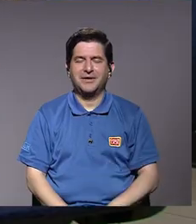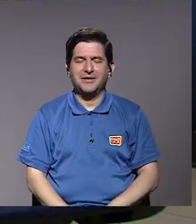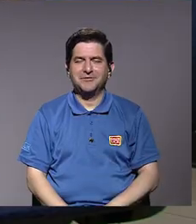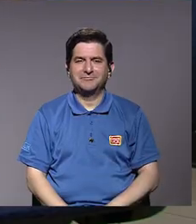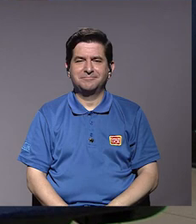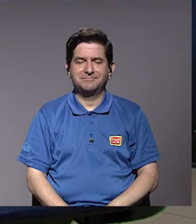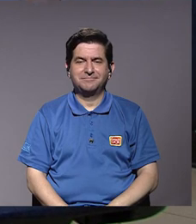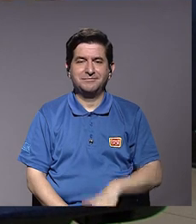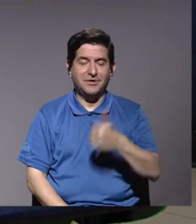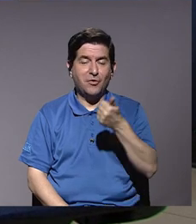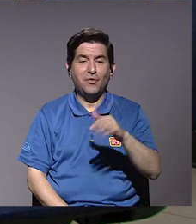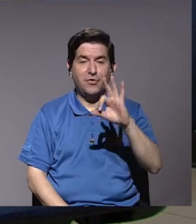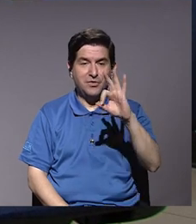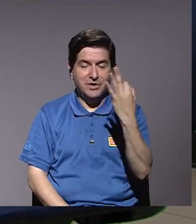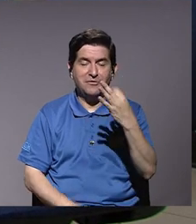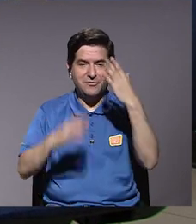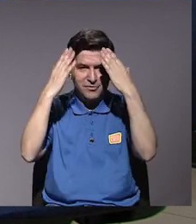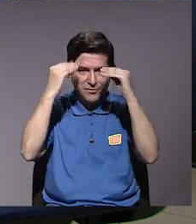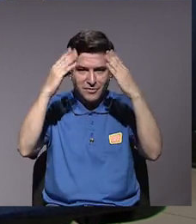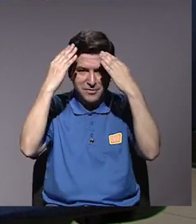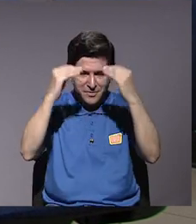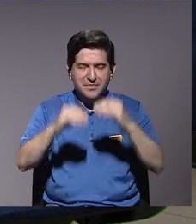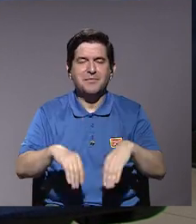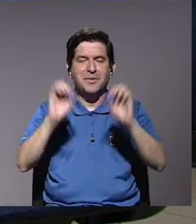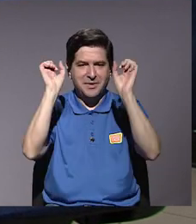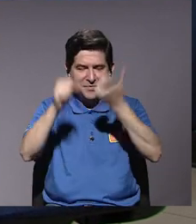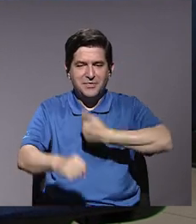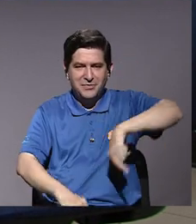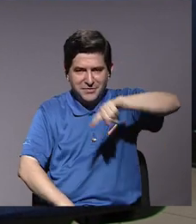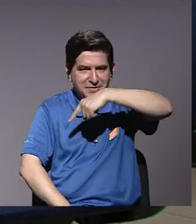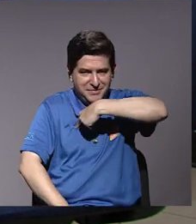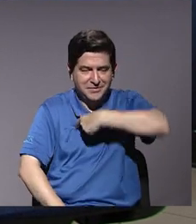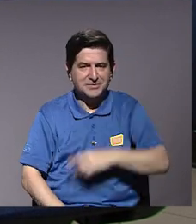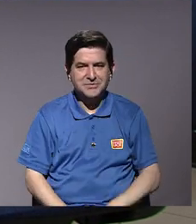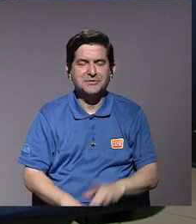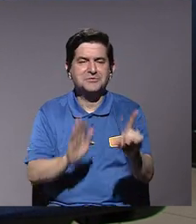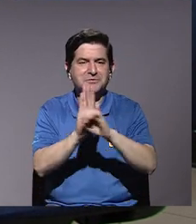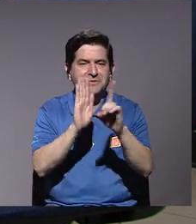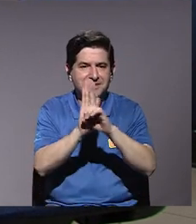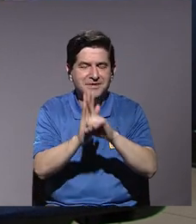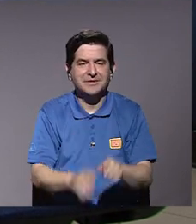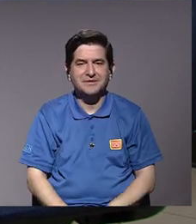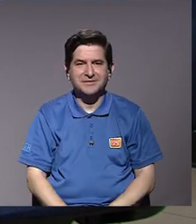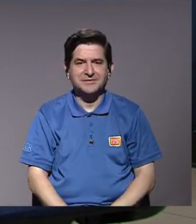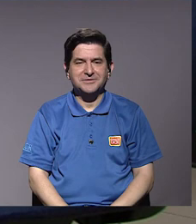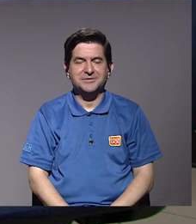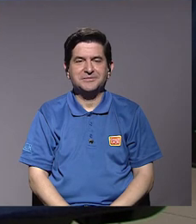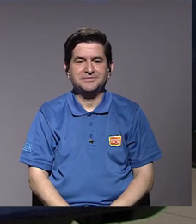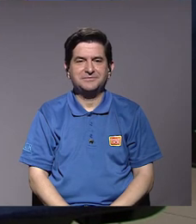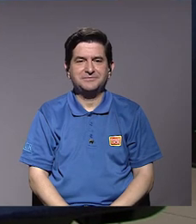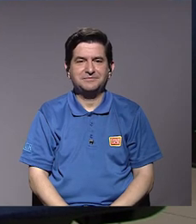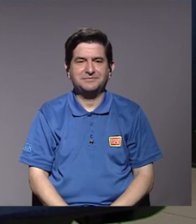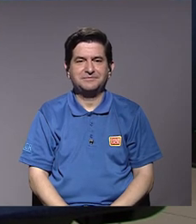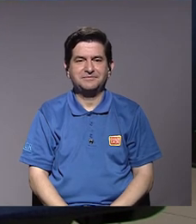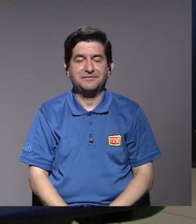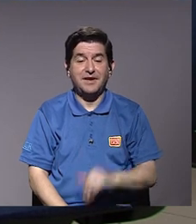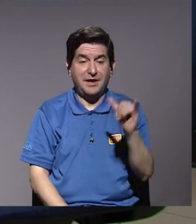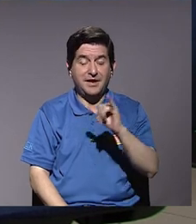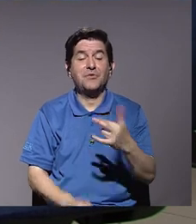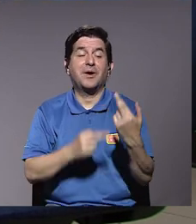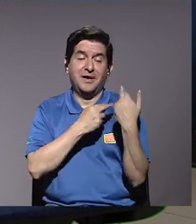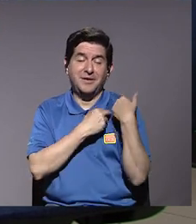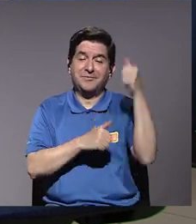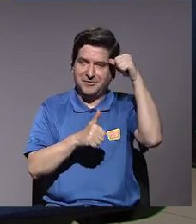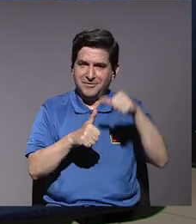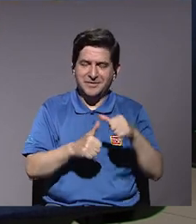ok. Fantástico. Entonces, bueno, otra manera de cómo informarnos un poco más también acerca de los derechos. Y, bueno, ahora sí, retomando,